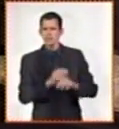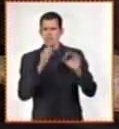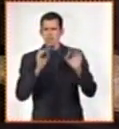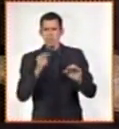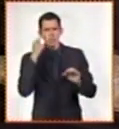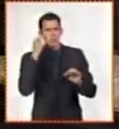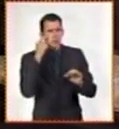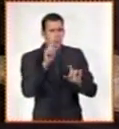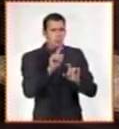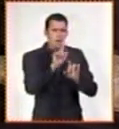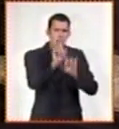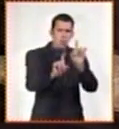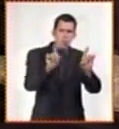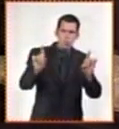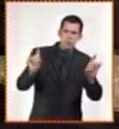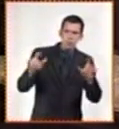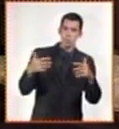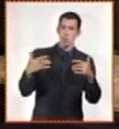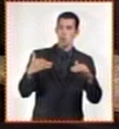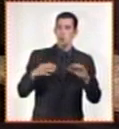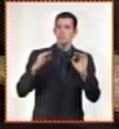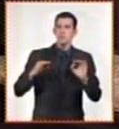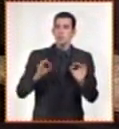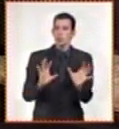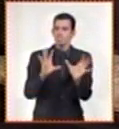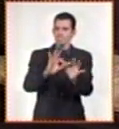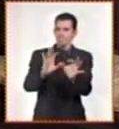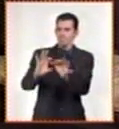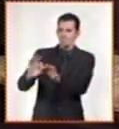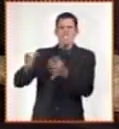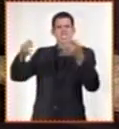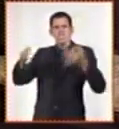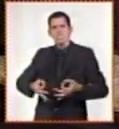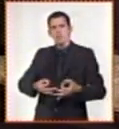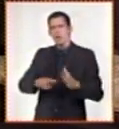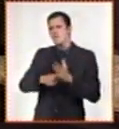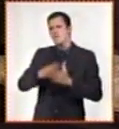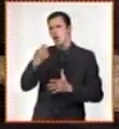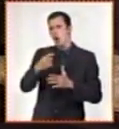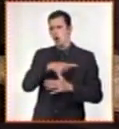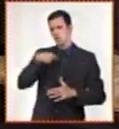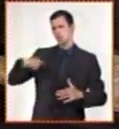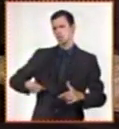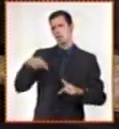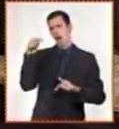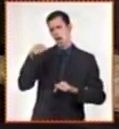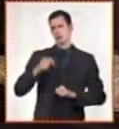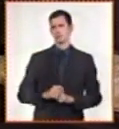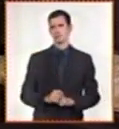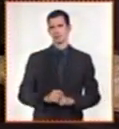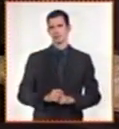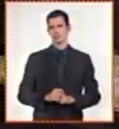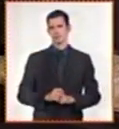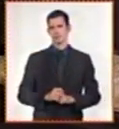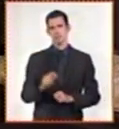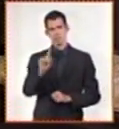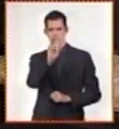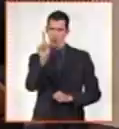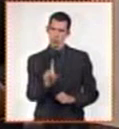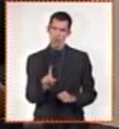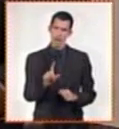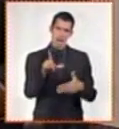mayoría de los países en nuestra región. ¿Cómo evalúa China sus relaciones con América Latina y el